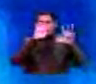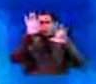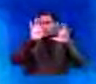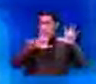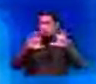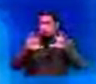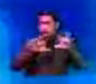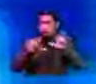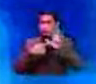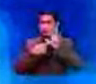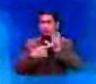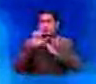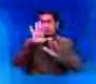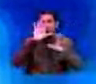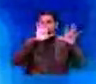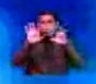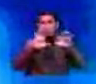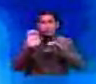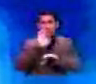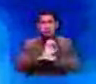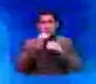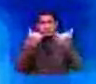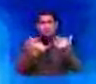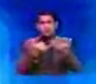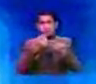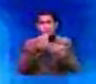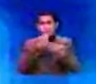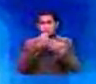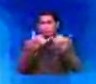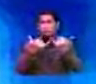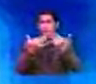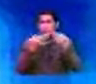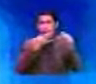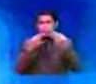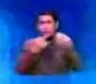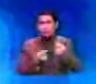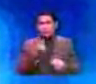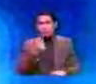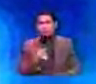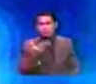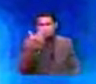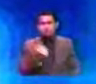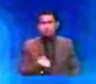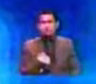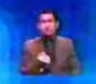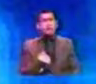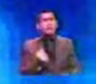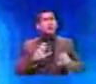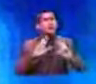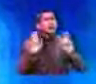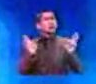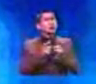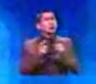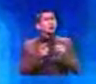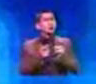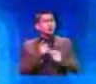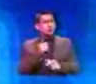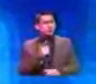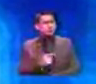en 5 provincias del país. Emilio Zamora nos va a contar a continuación sobre este decreto ejecutivo